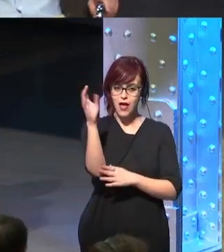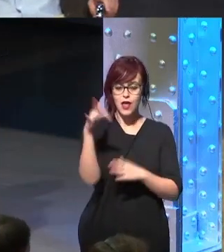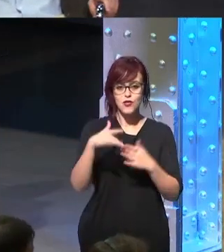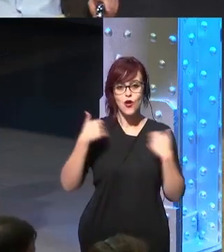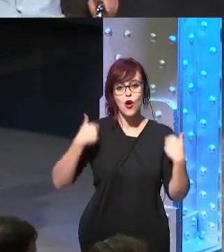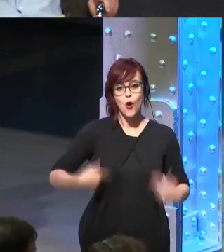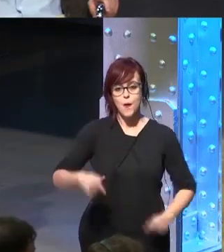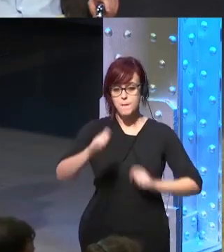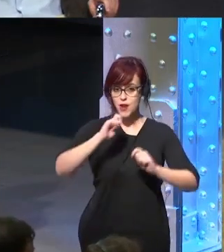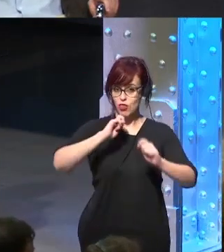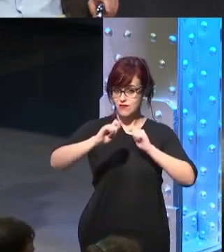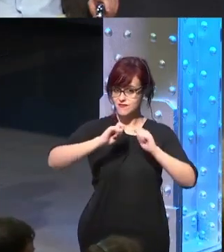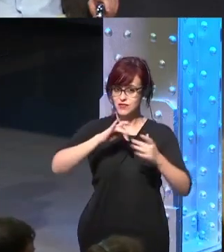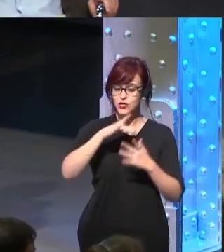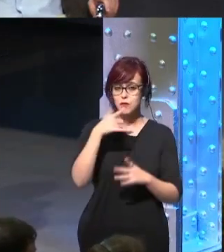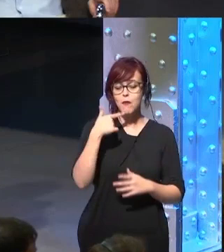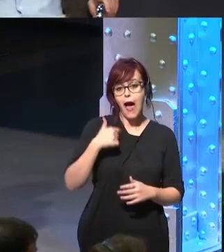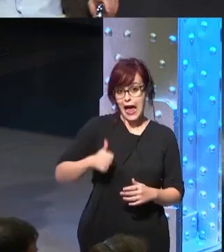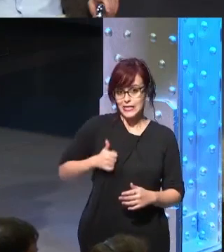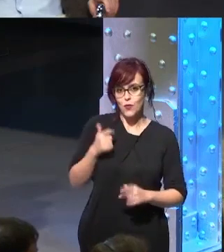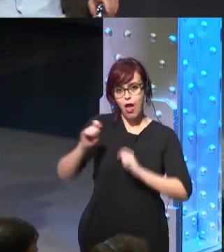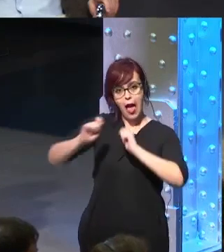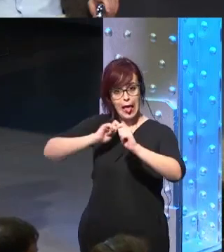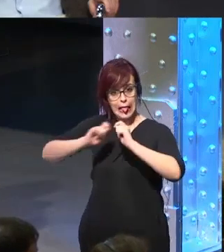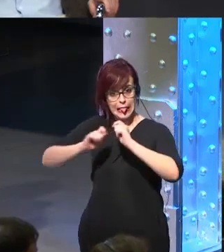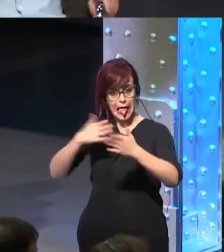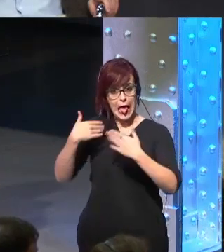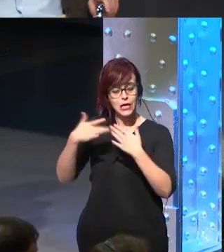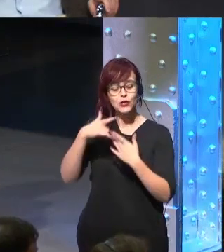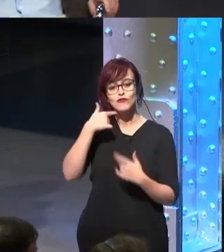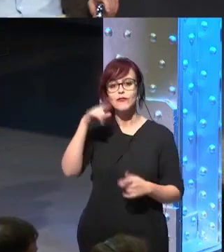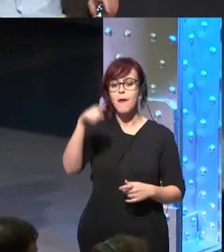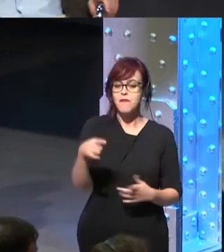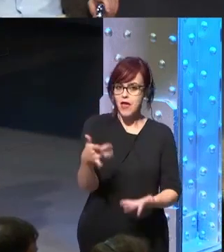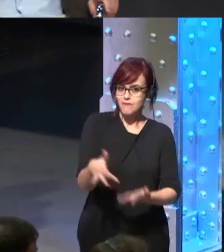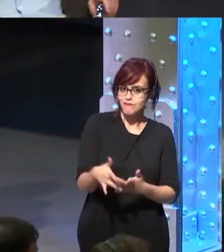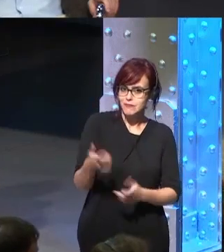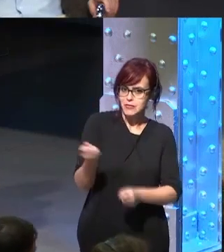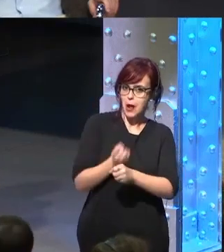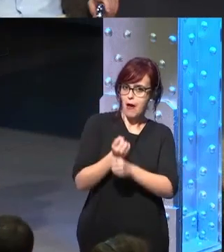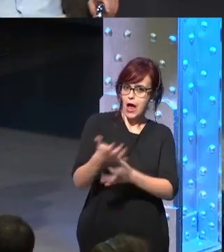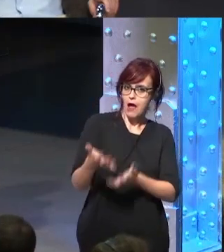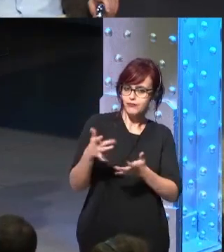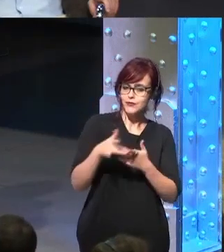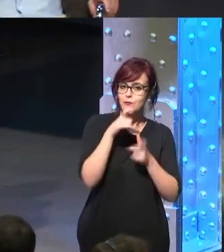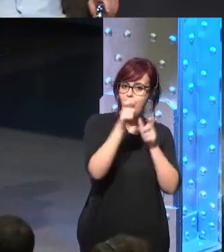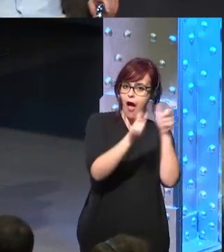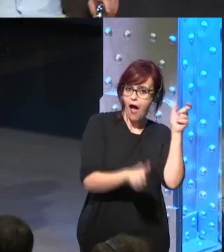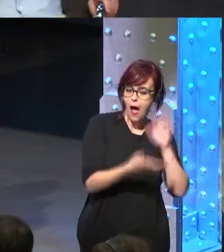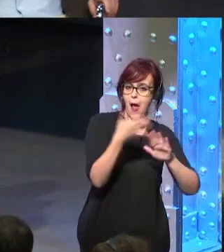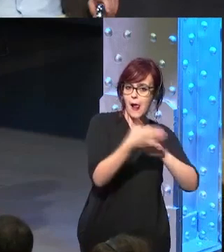soy periodista, he tenido la oportunidad de entrevistarte antes. Yo me gano la vida también a través de las palabras y sobre todo también hablando en público en